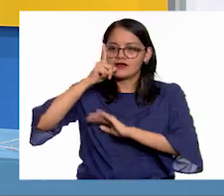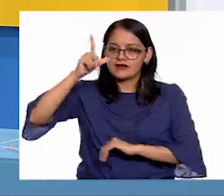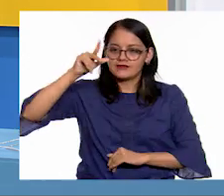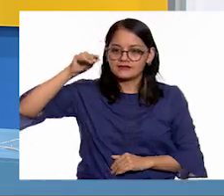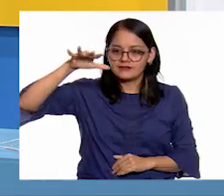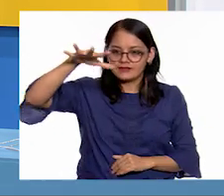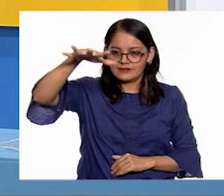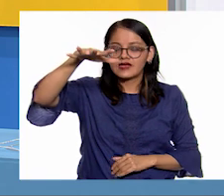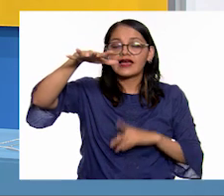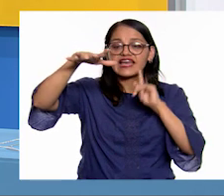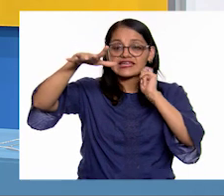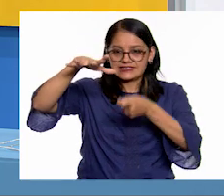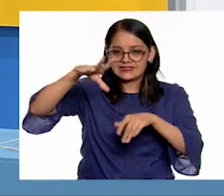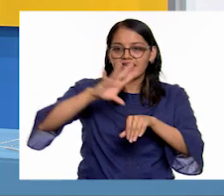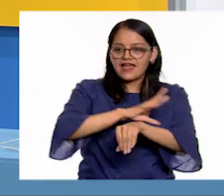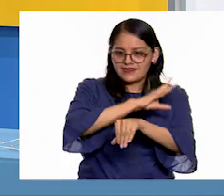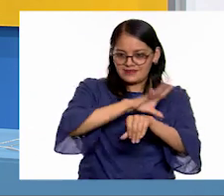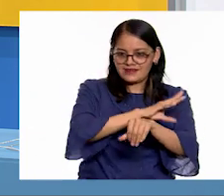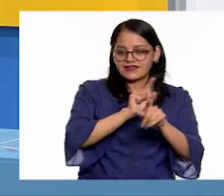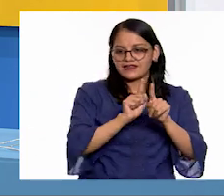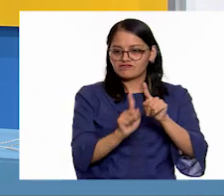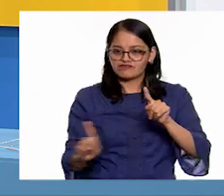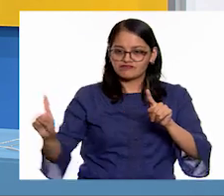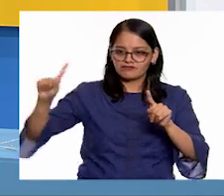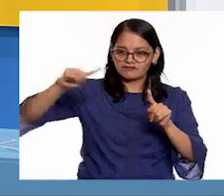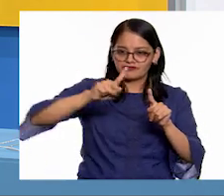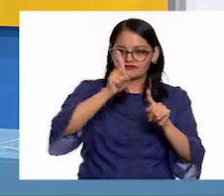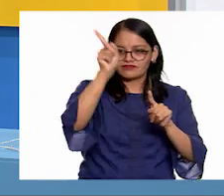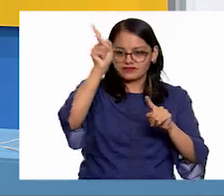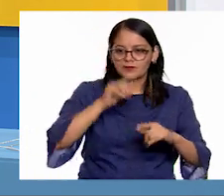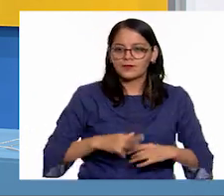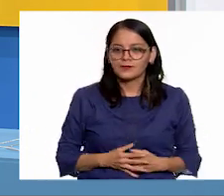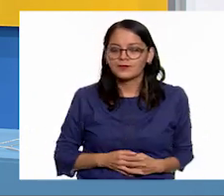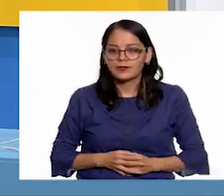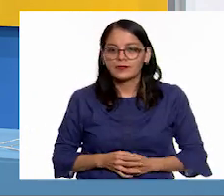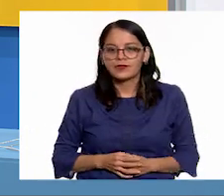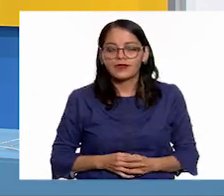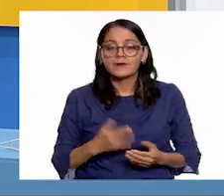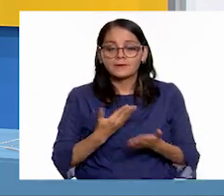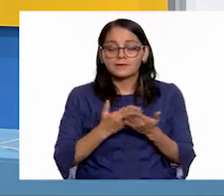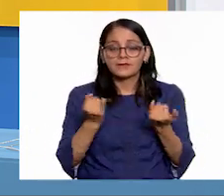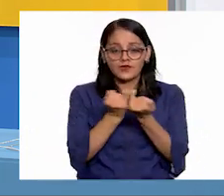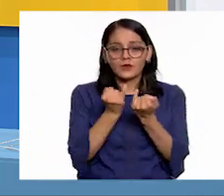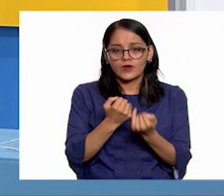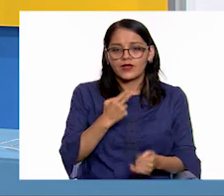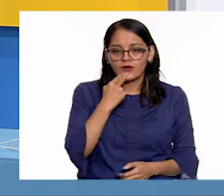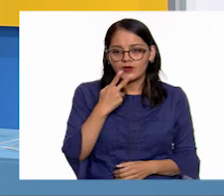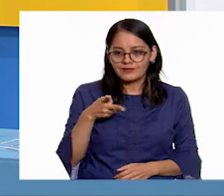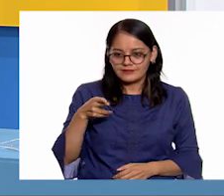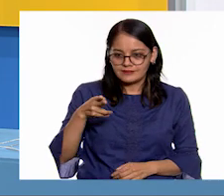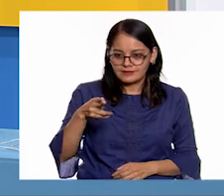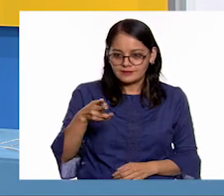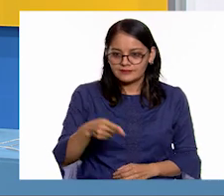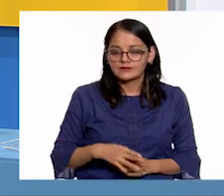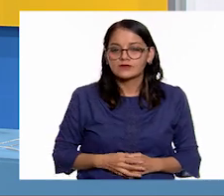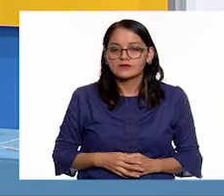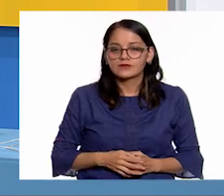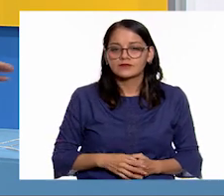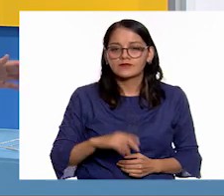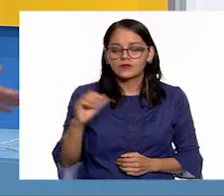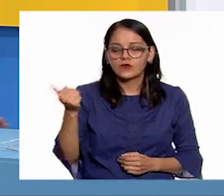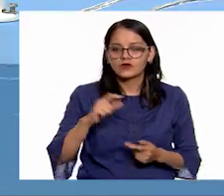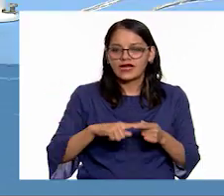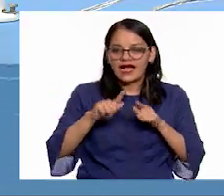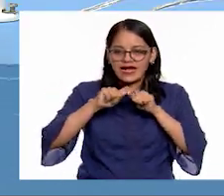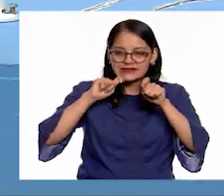la corriente eléctrica se está moviendo por el circuito eléctrico. Y bueno, también ocuparemos tijeras, un poco de